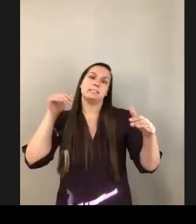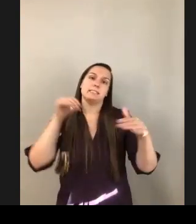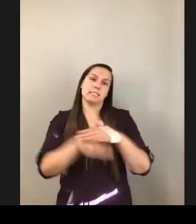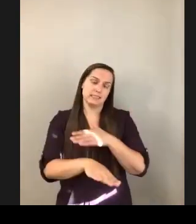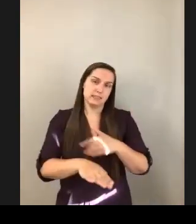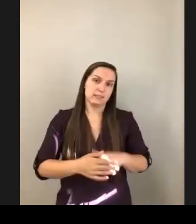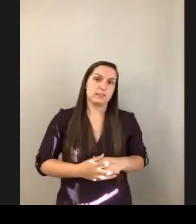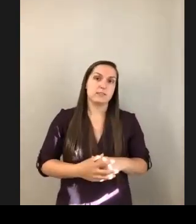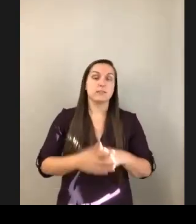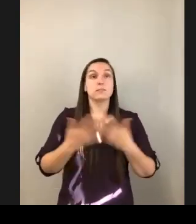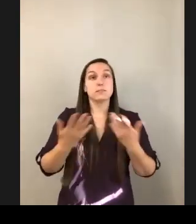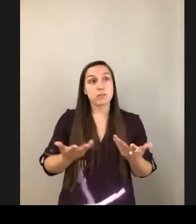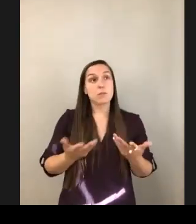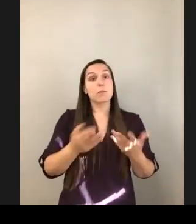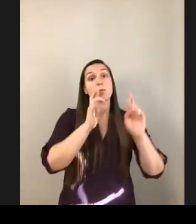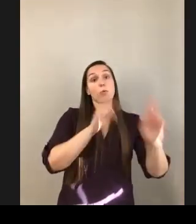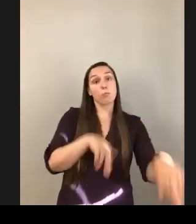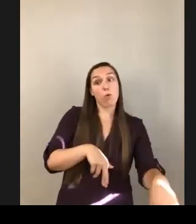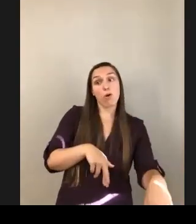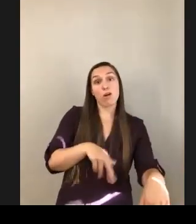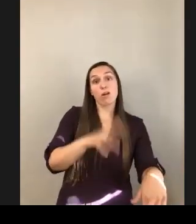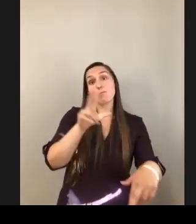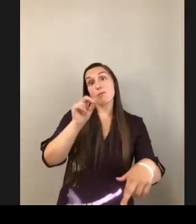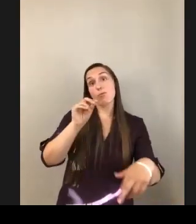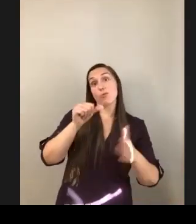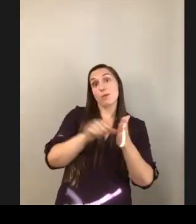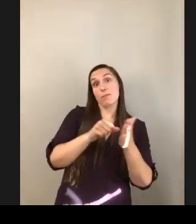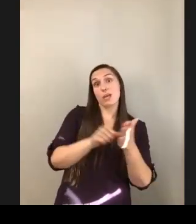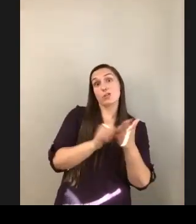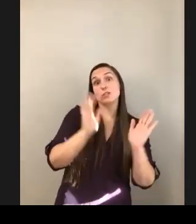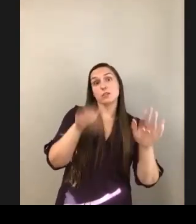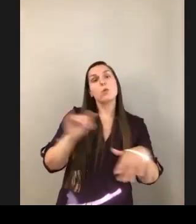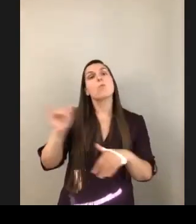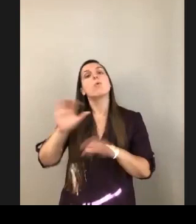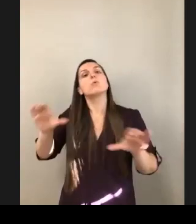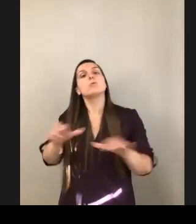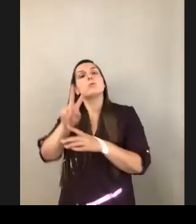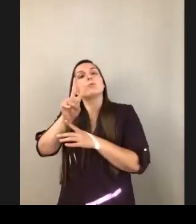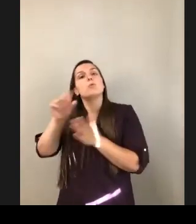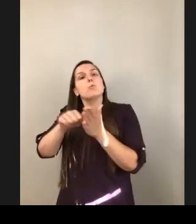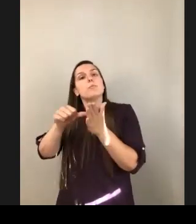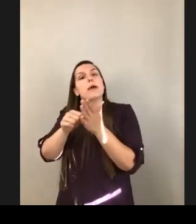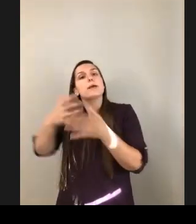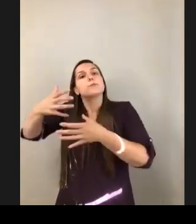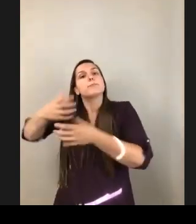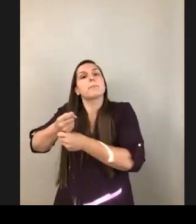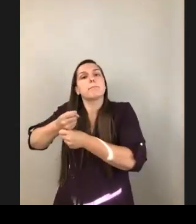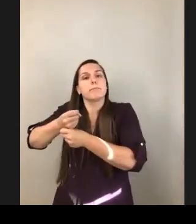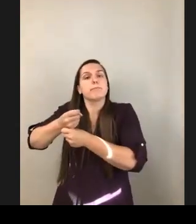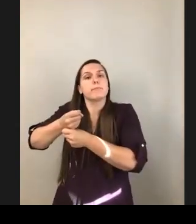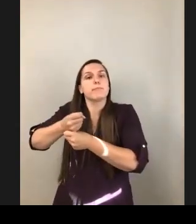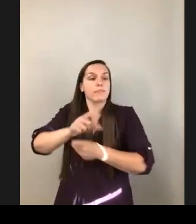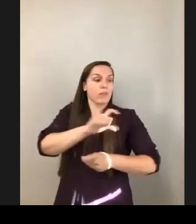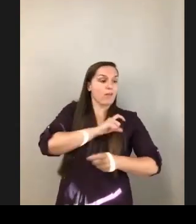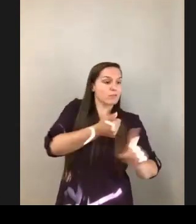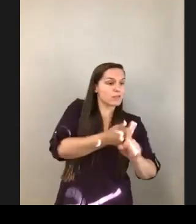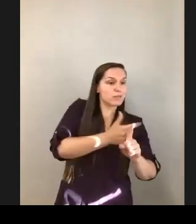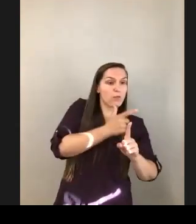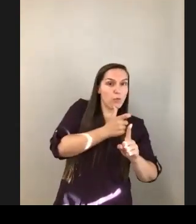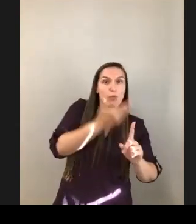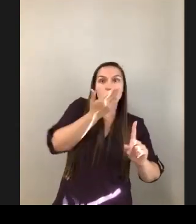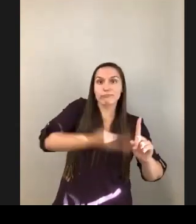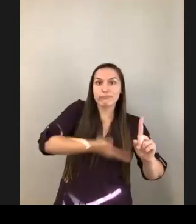accesible en conjunto con el reporte de 30 páginas. Tenemos un reporte de resumen de